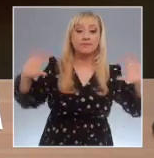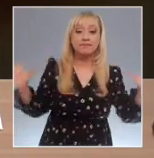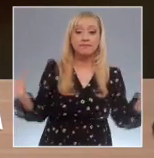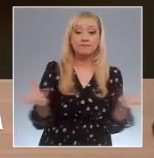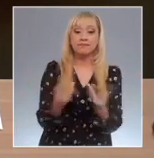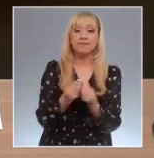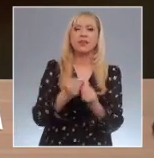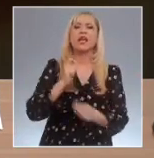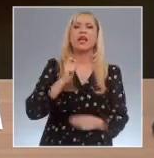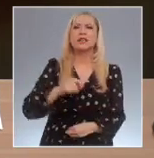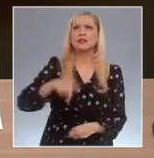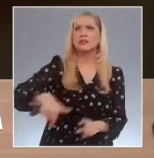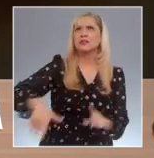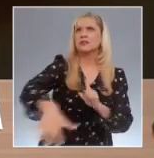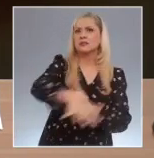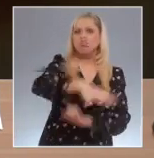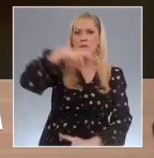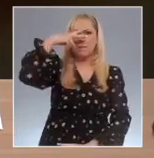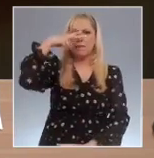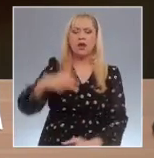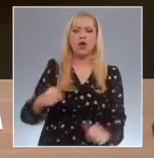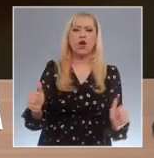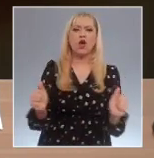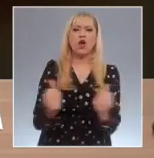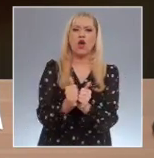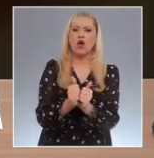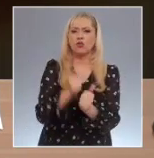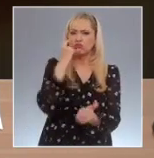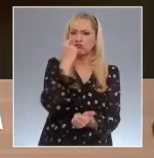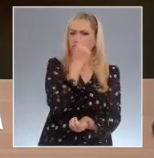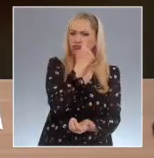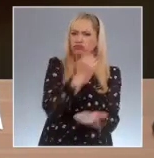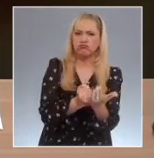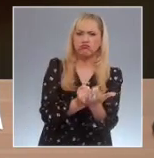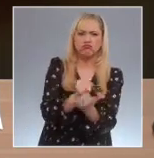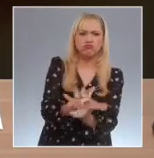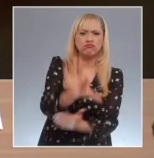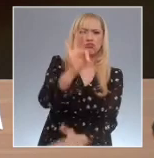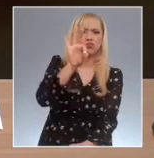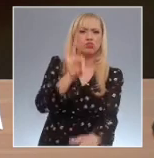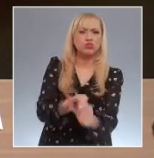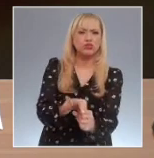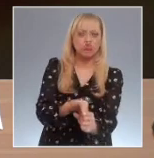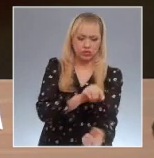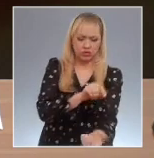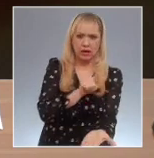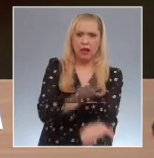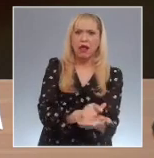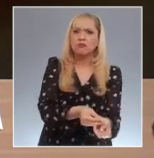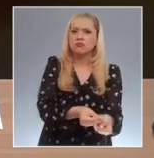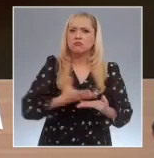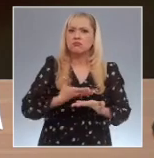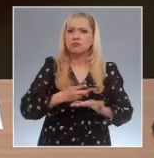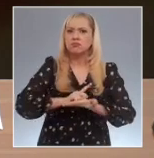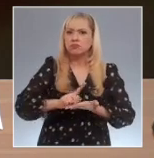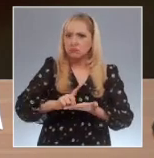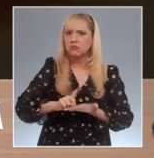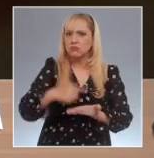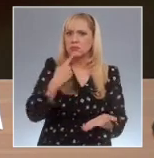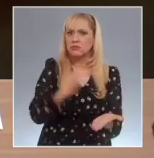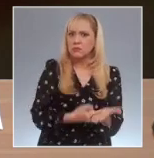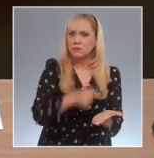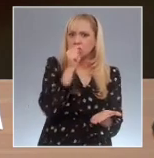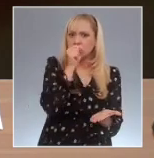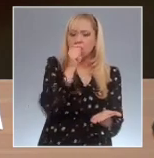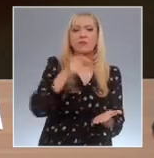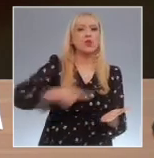democrática, las y los servidores públicos y especialmente las juzgadoras y los